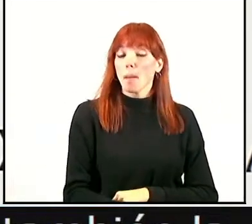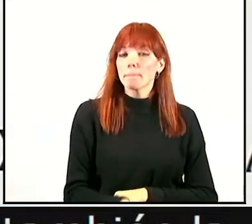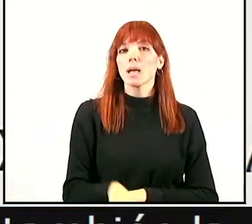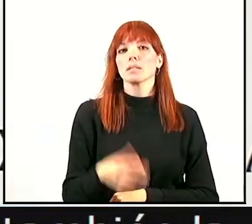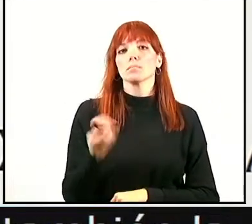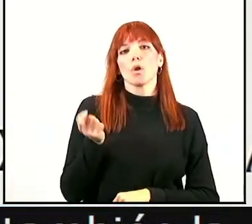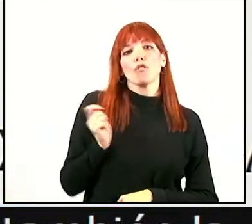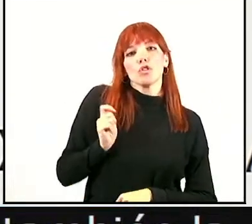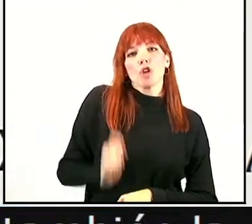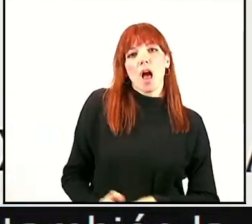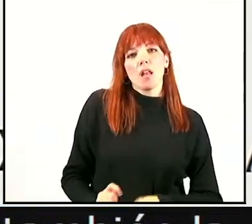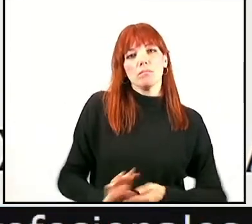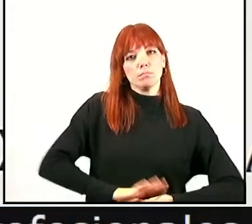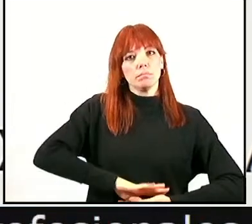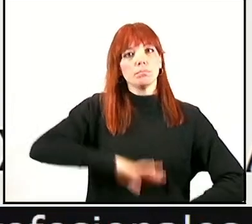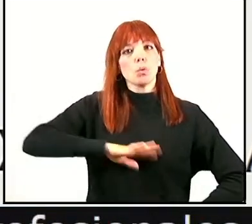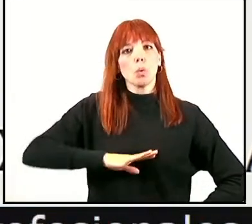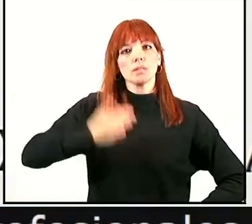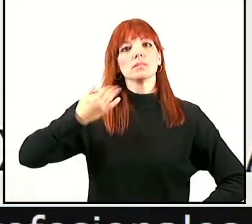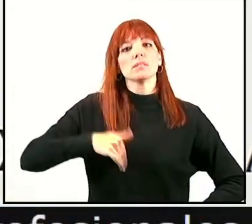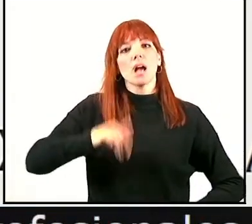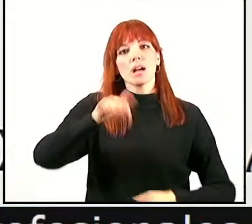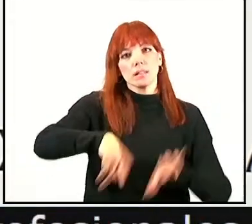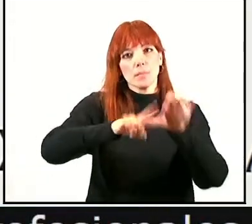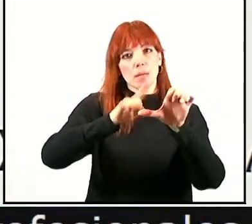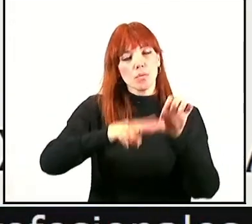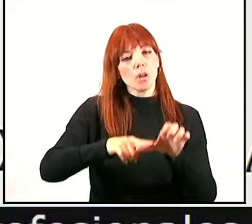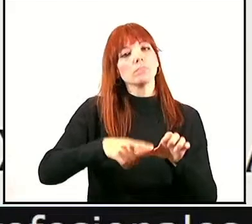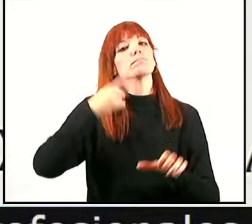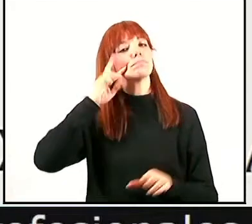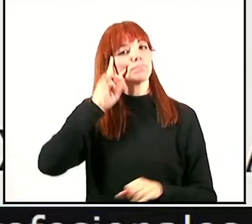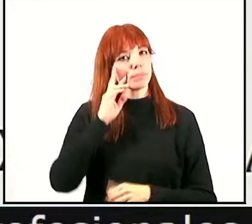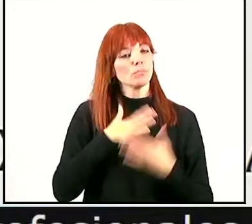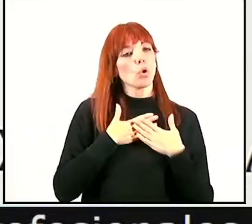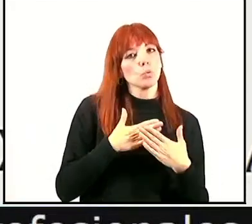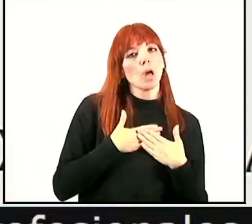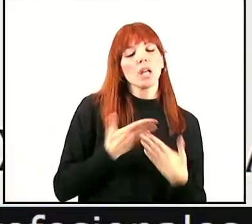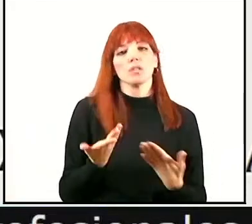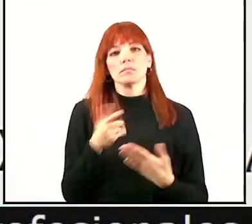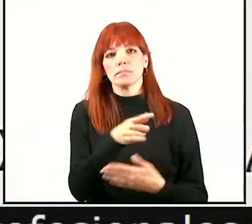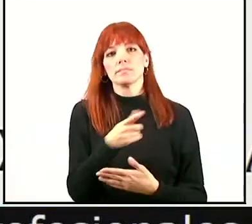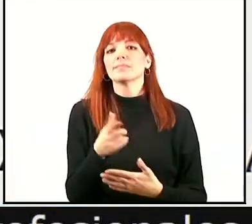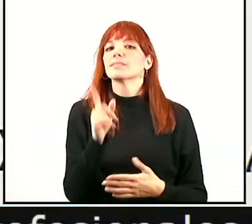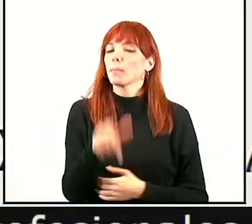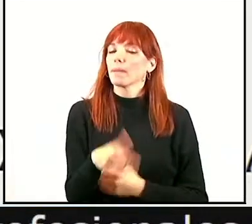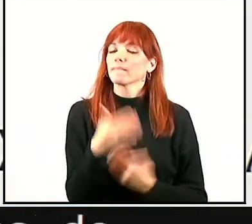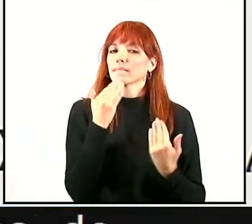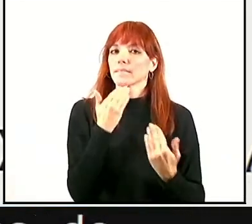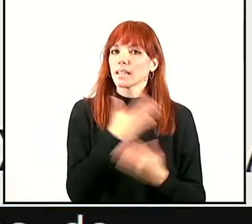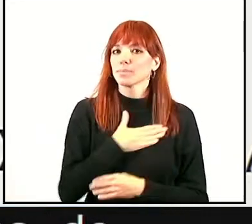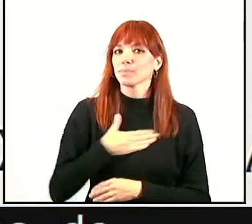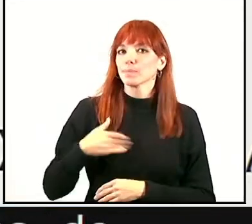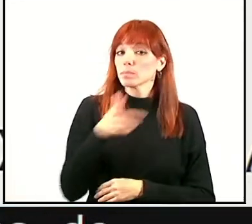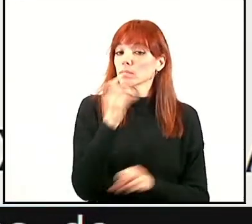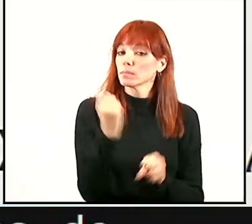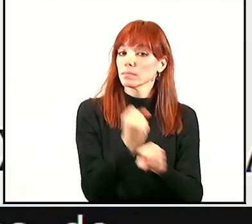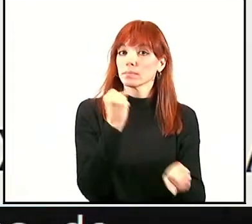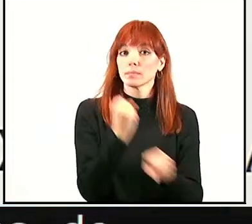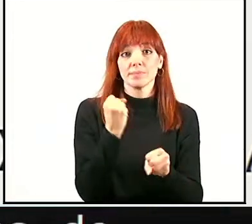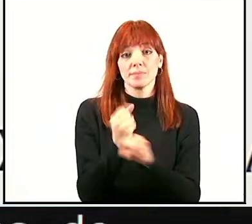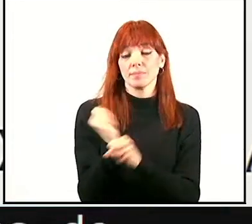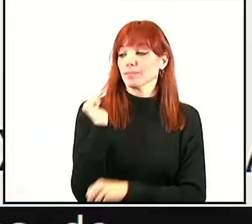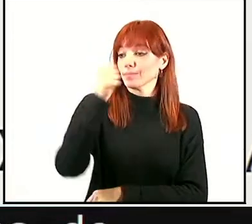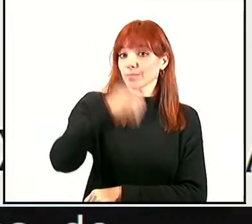de profesionales que ya hay en nuestra tierra, de cooperantes, de voluntarios, a los que queremos también agradecer el trabajo durante todo